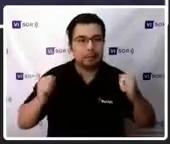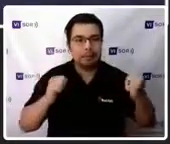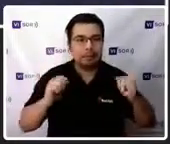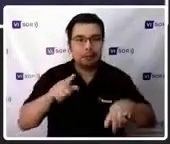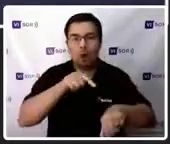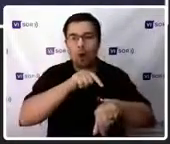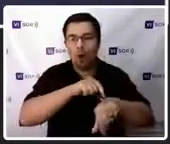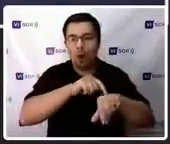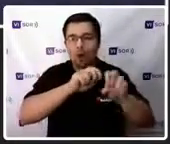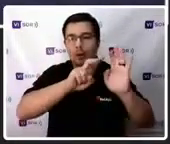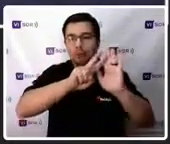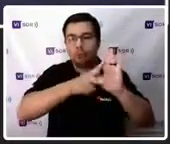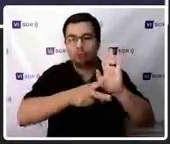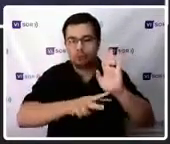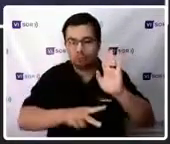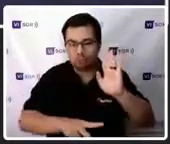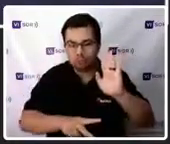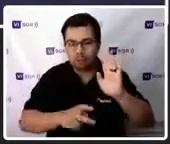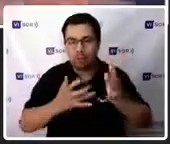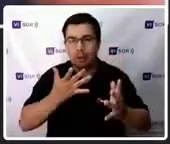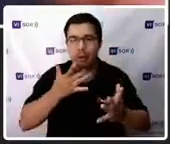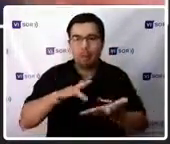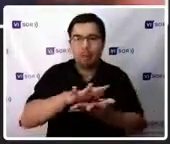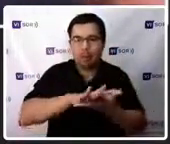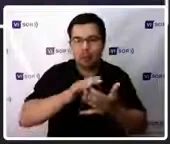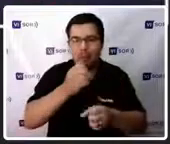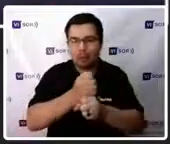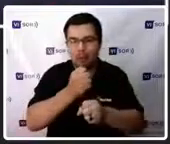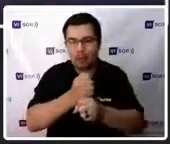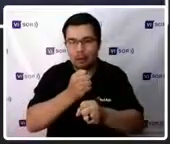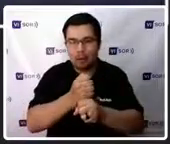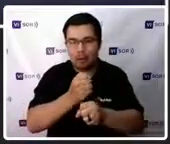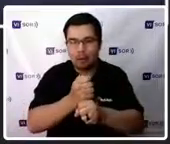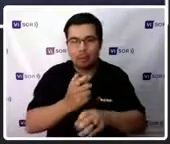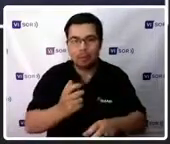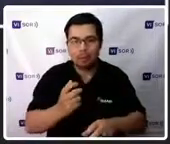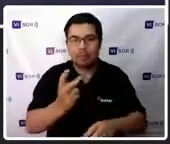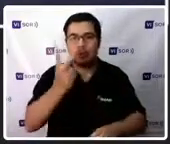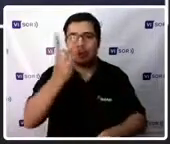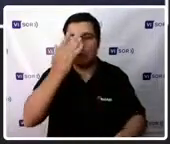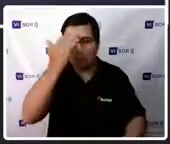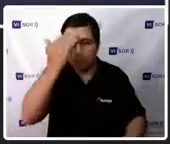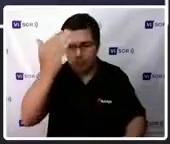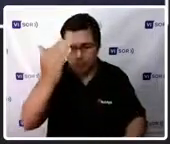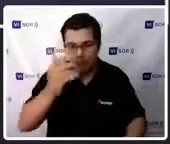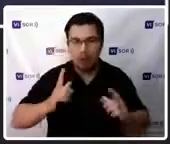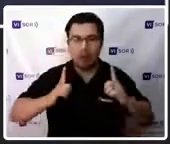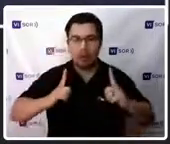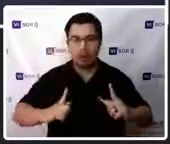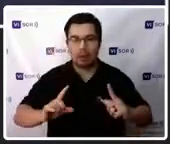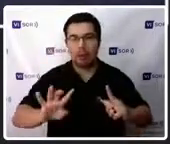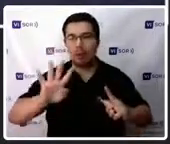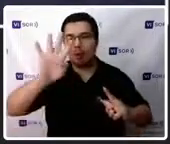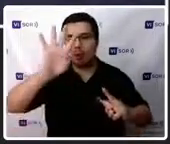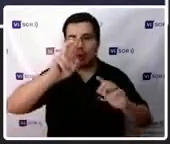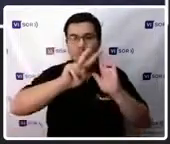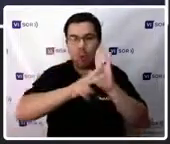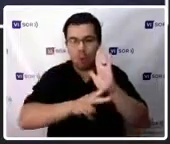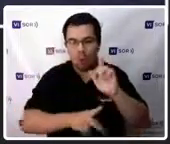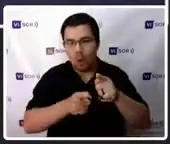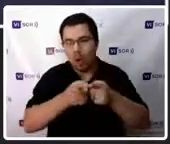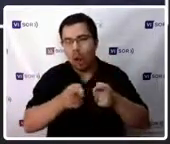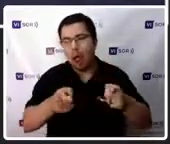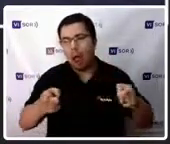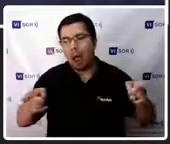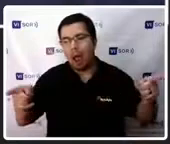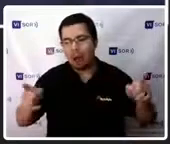por ejemplo, trabajar 2 días, descansabas cuatro, y turnos súper largos, era como otro mundo. Y Claro. la otra que fue aparte